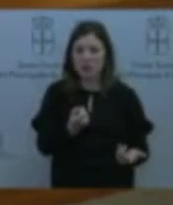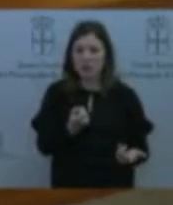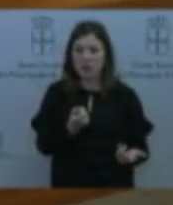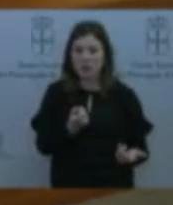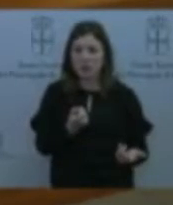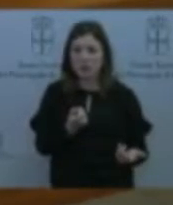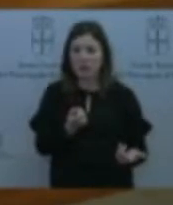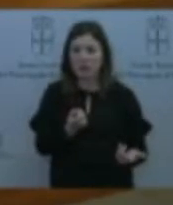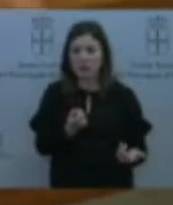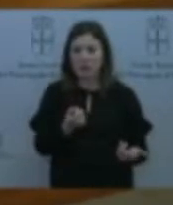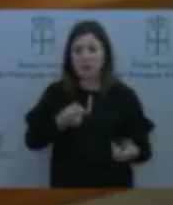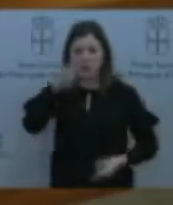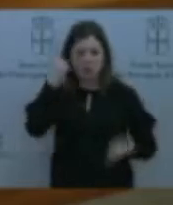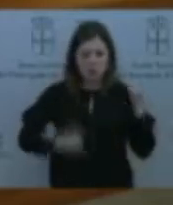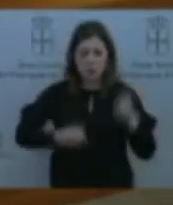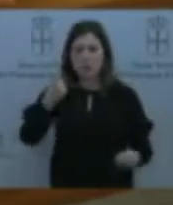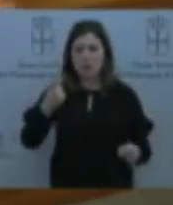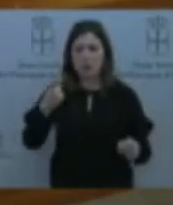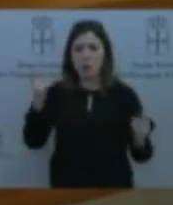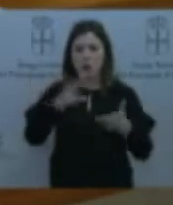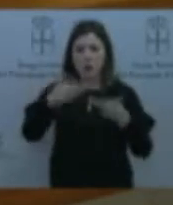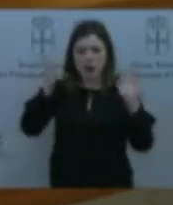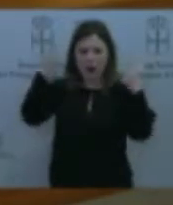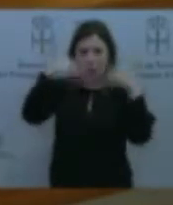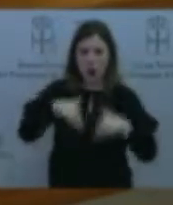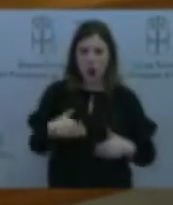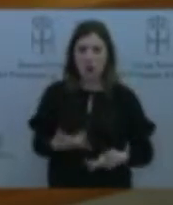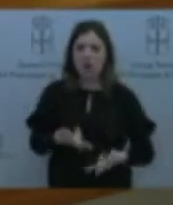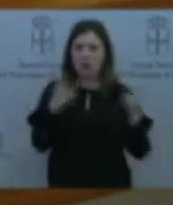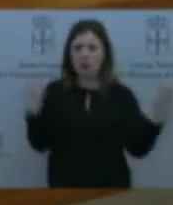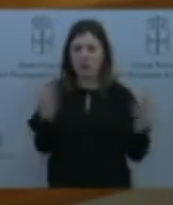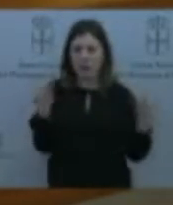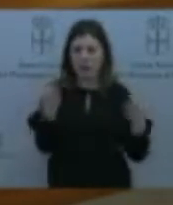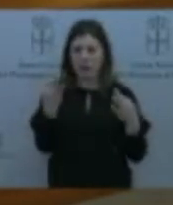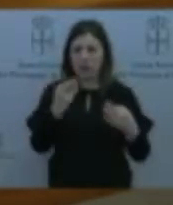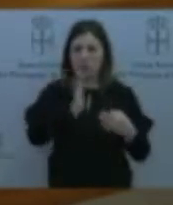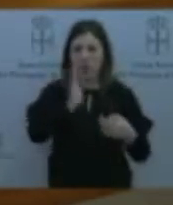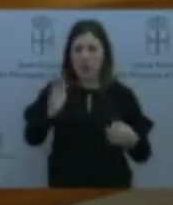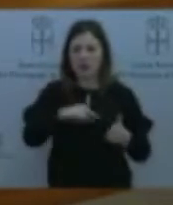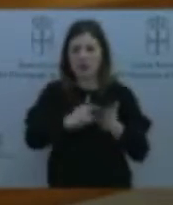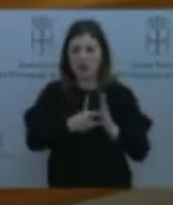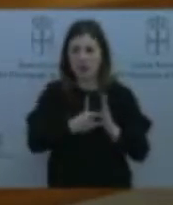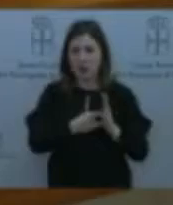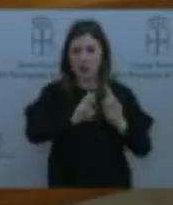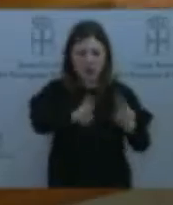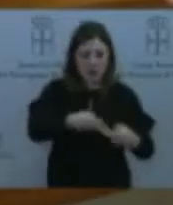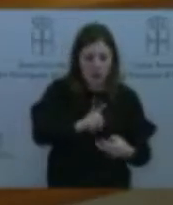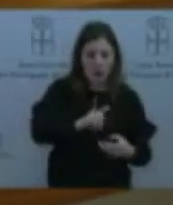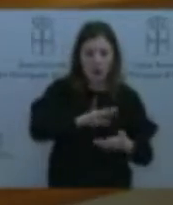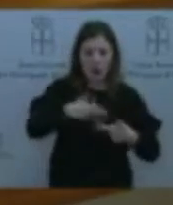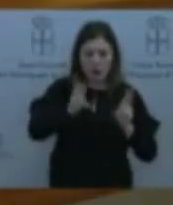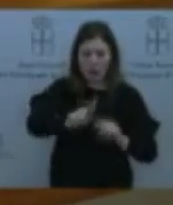falta de democracia permitió erosionar el sistema, en vez de reformarlo, en vez de afianzar la democracia, en vez de mejorar los vínculos con la ciudadanía, lo que se provocó fue lo